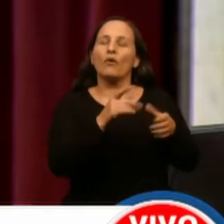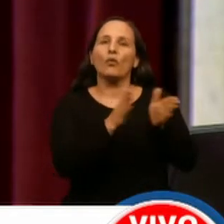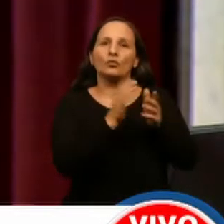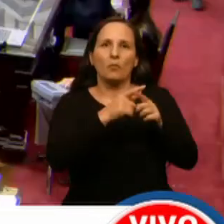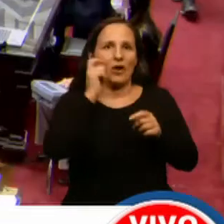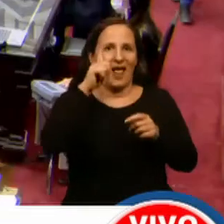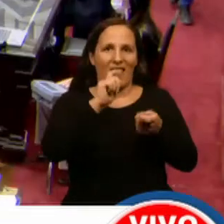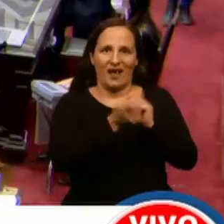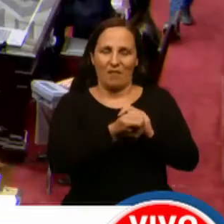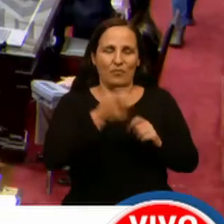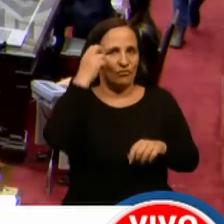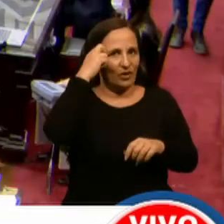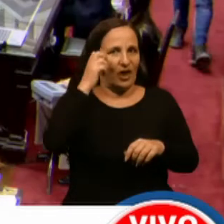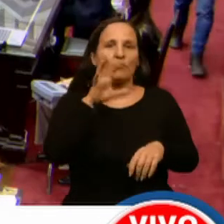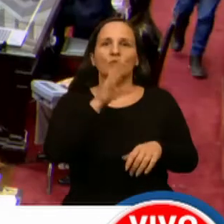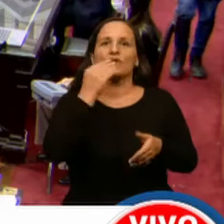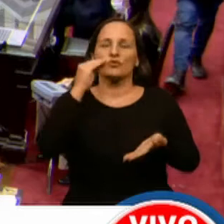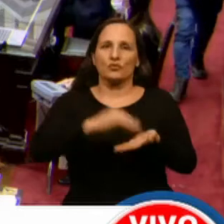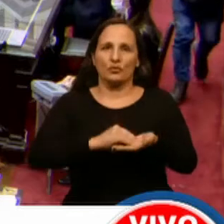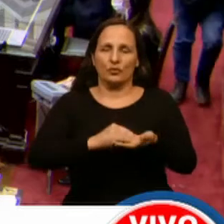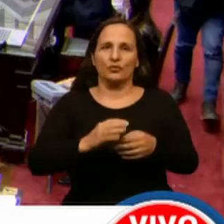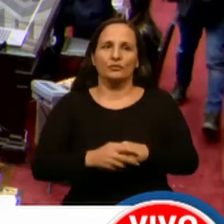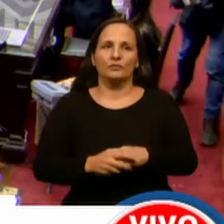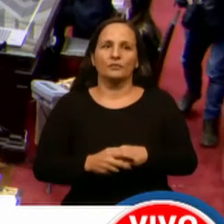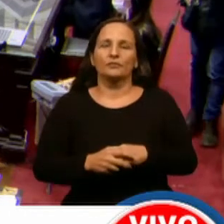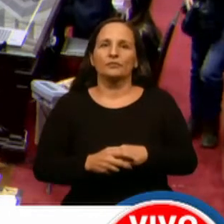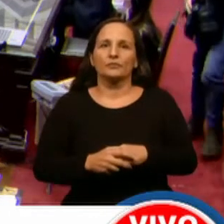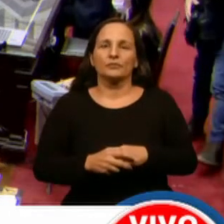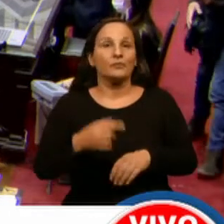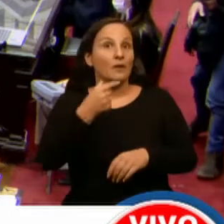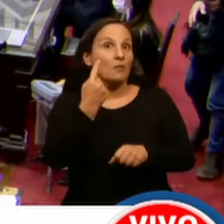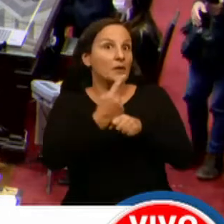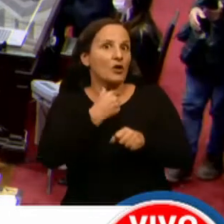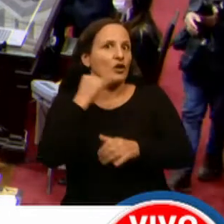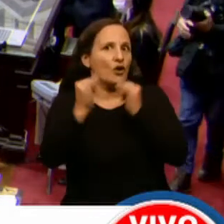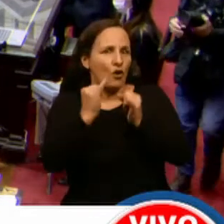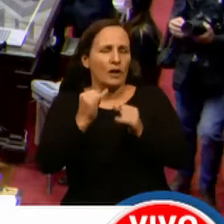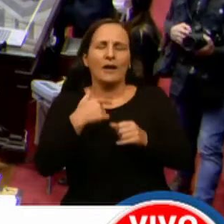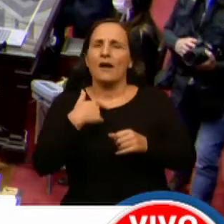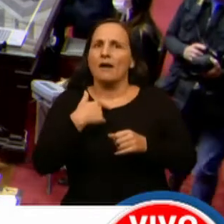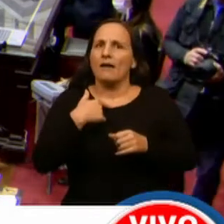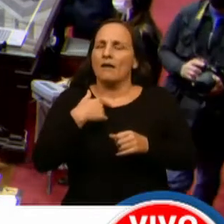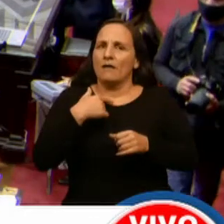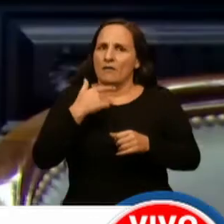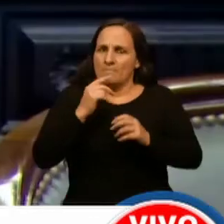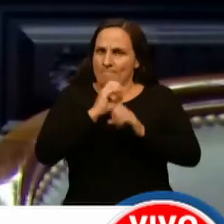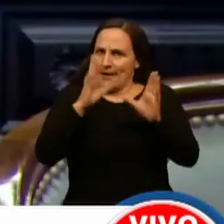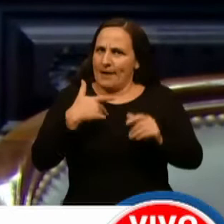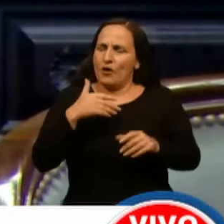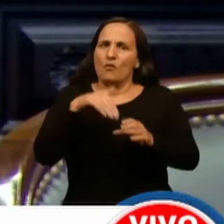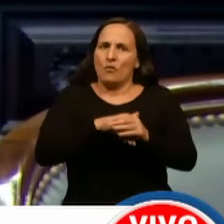Chubut. Gracias, presidente. En primer lugar, quiero aclarar que voy a votar favorablemente este proyecto de